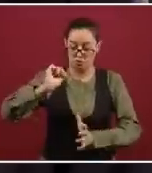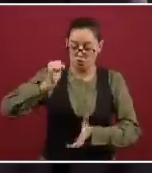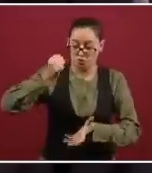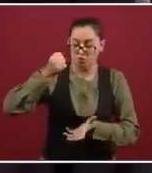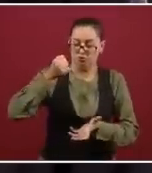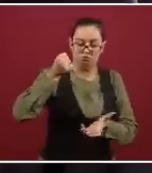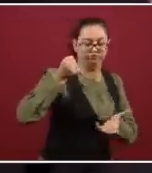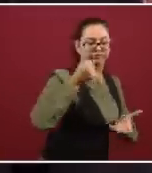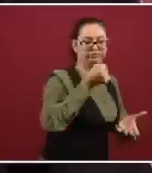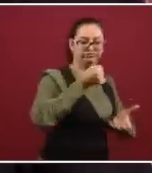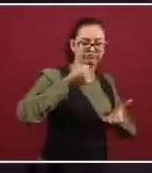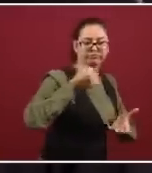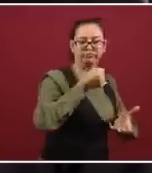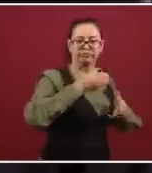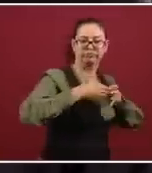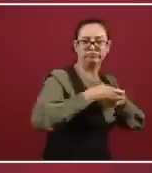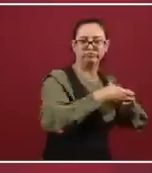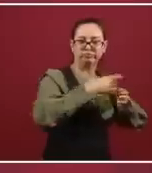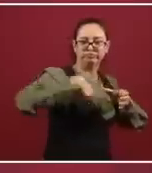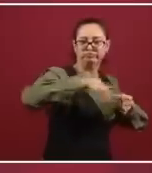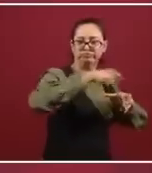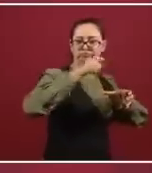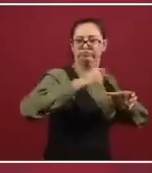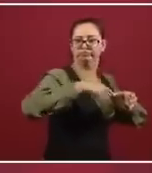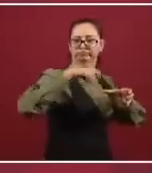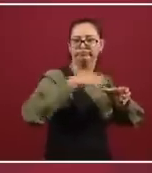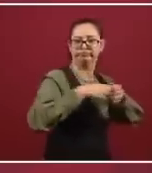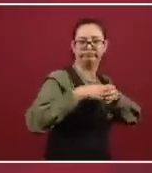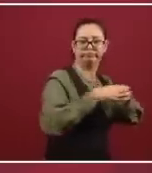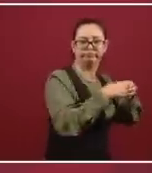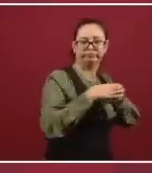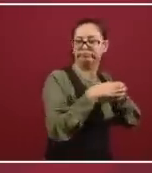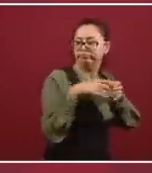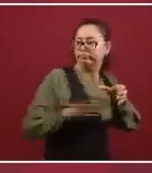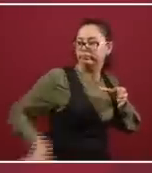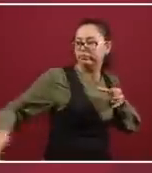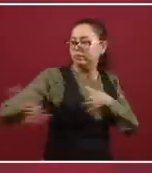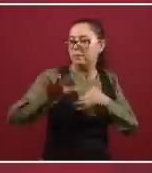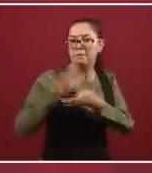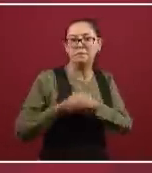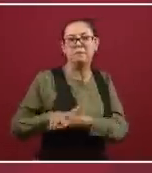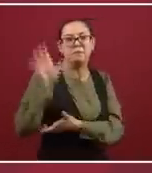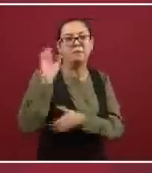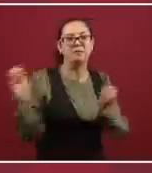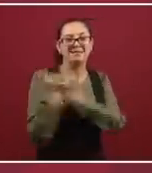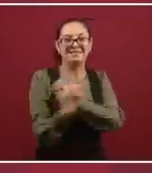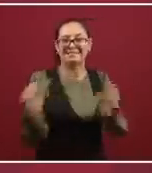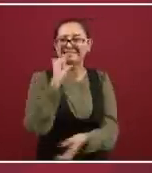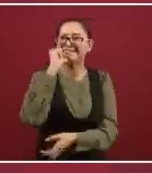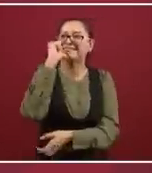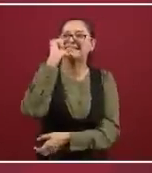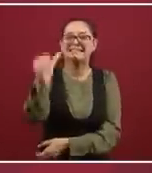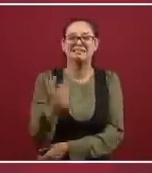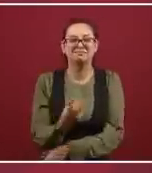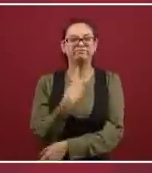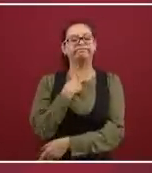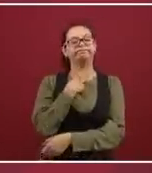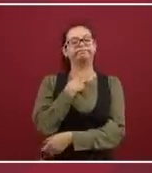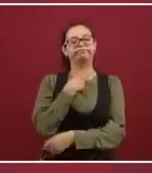en unos cuantos, mientras la mayoría carece hasta de lo más indispensable.